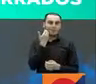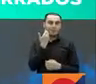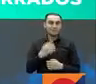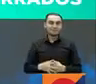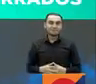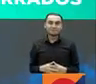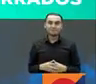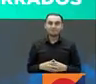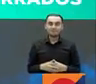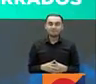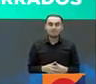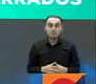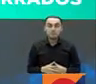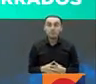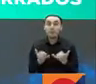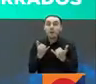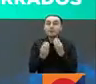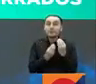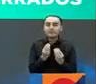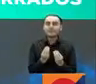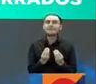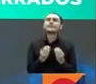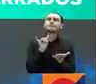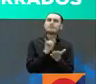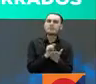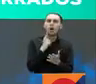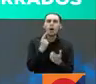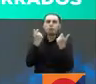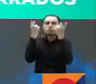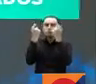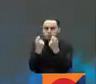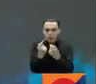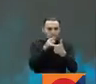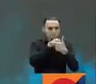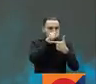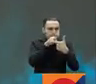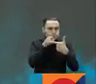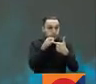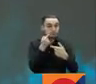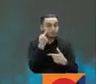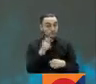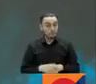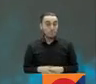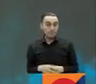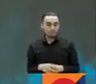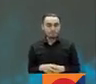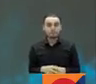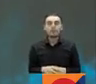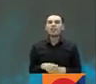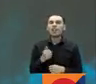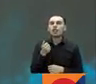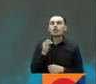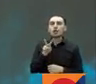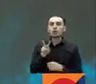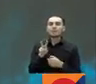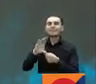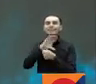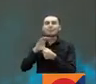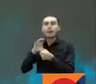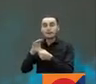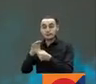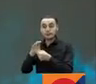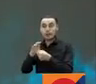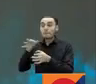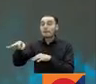Y precisamente vamos a recordar algunas cifras importantes de esta medida. Pues miren esto, son 12 ciudades